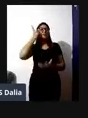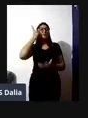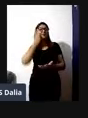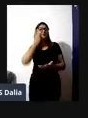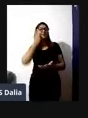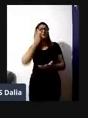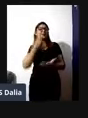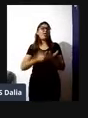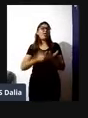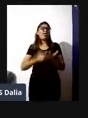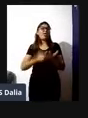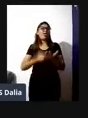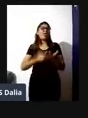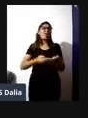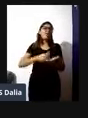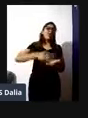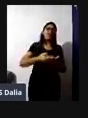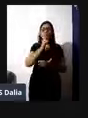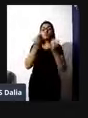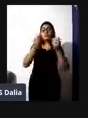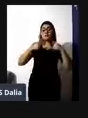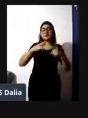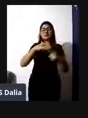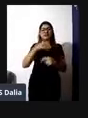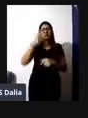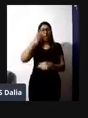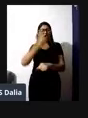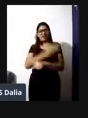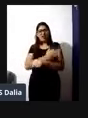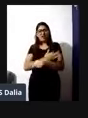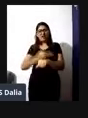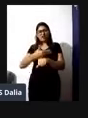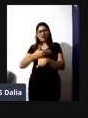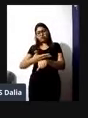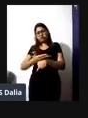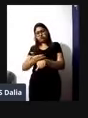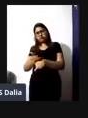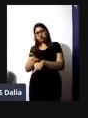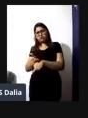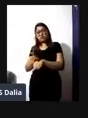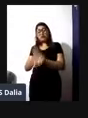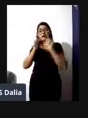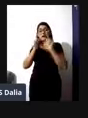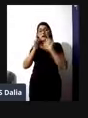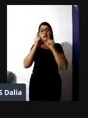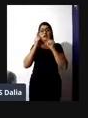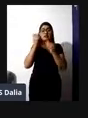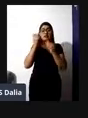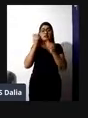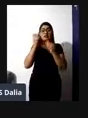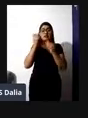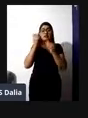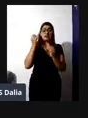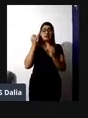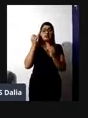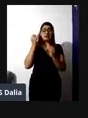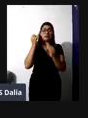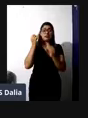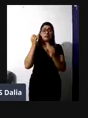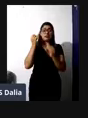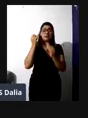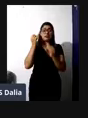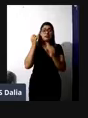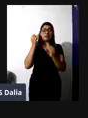invertidos, nos dormimos muy tarde, nos levantamos muy temprano o nos levantamos muy tarde. Y para las personas con discapacidad ha